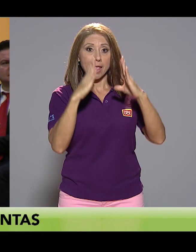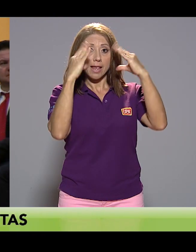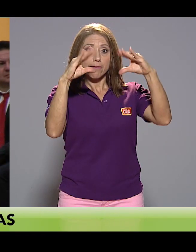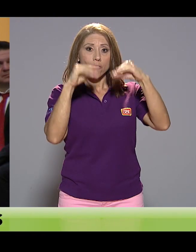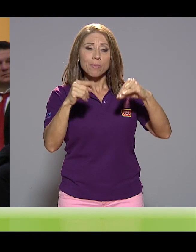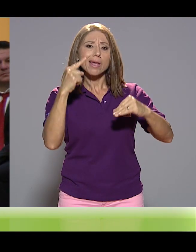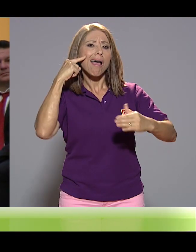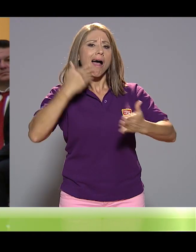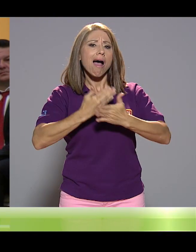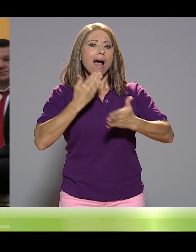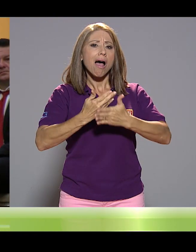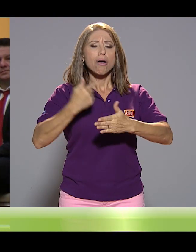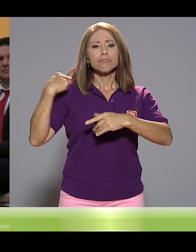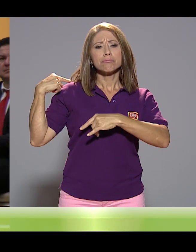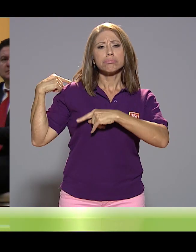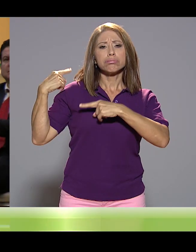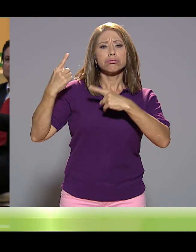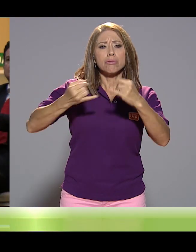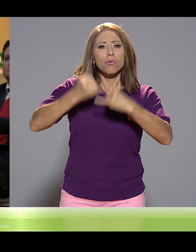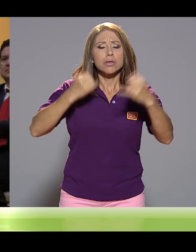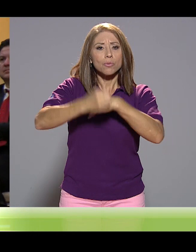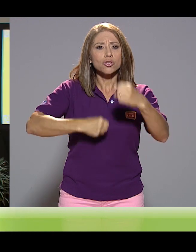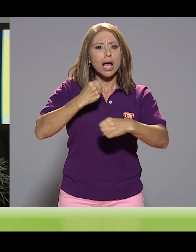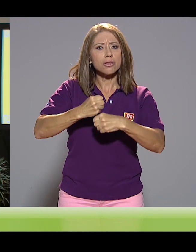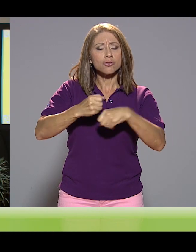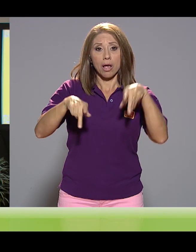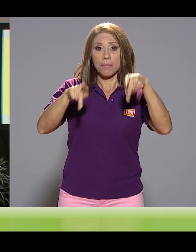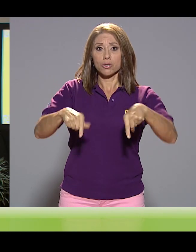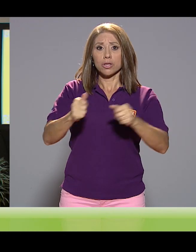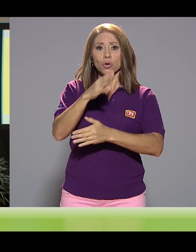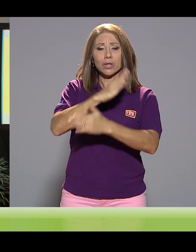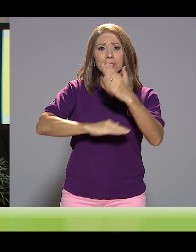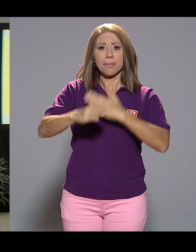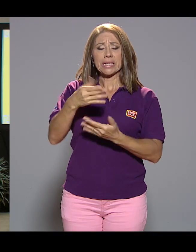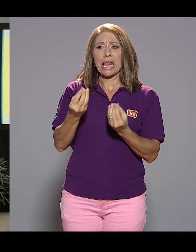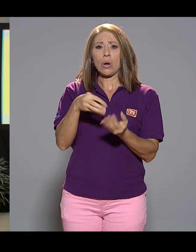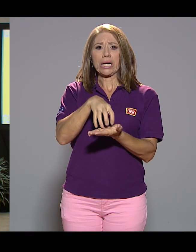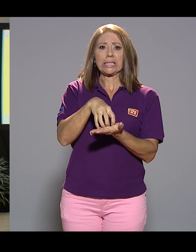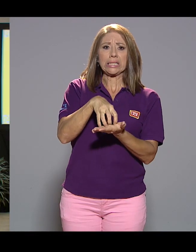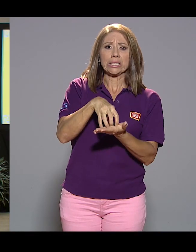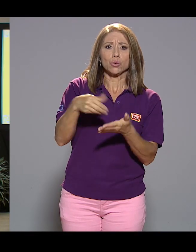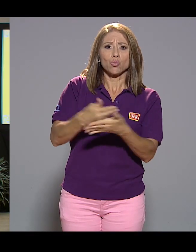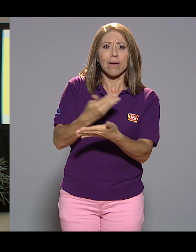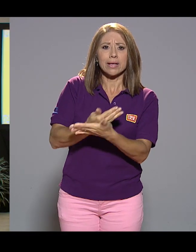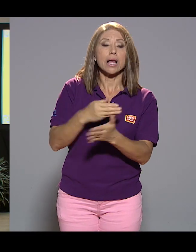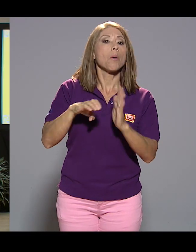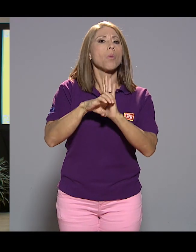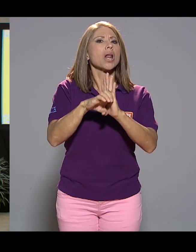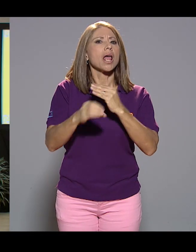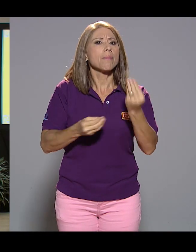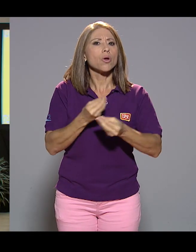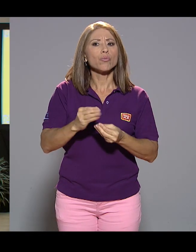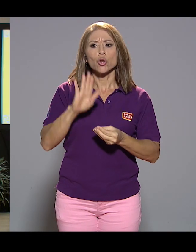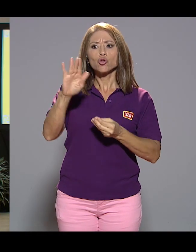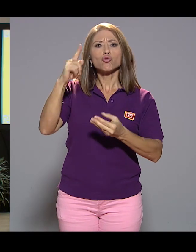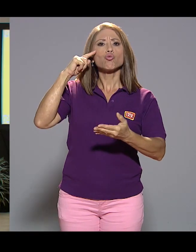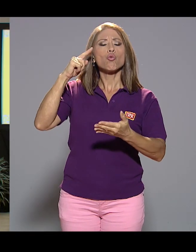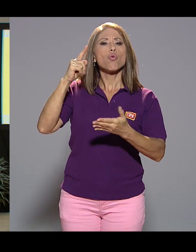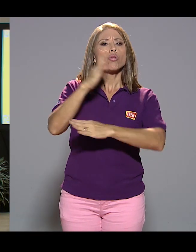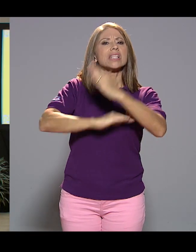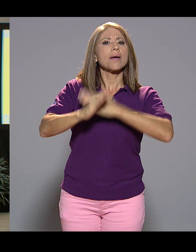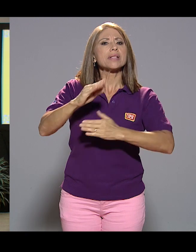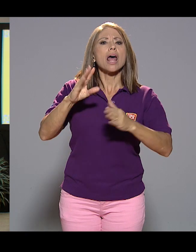se evidenció que a lo largo de los últimos años han surgido nuevas inquietudes para las personas con discapacidad. Por ejemplo, la certificación